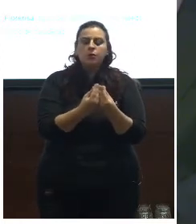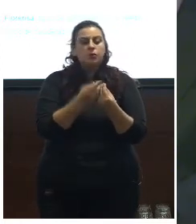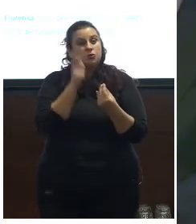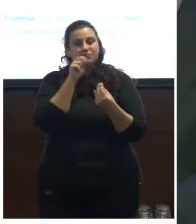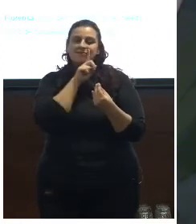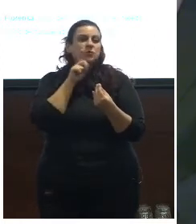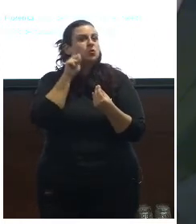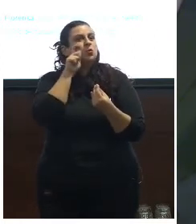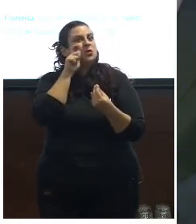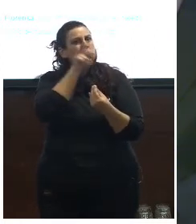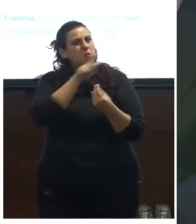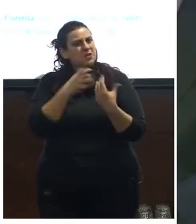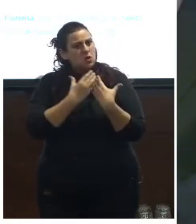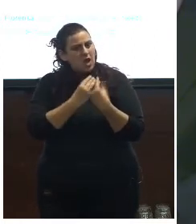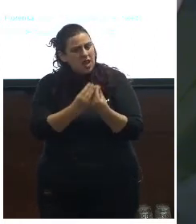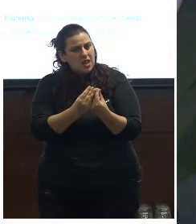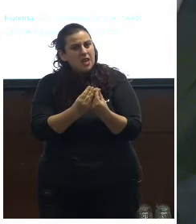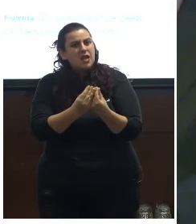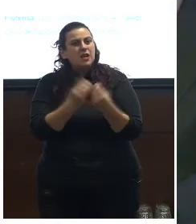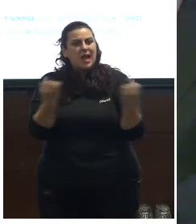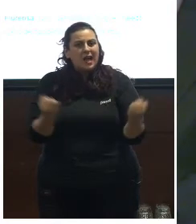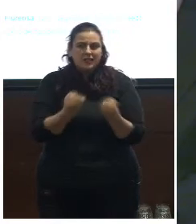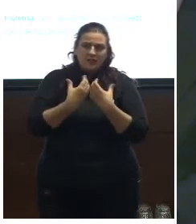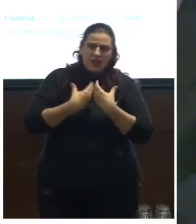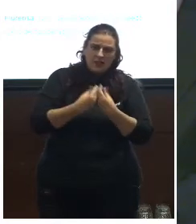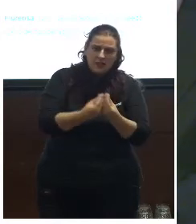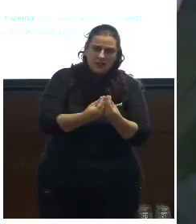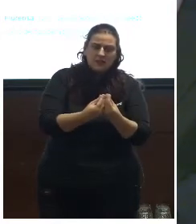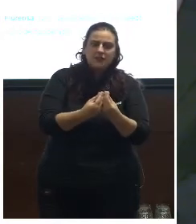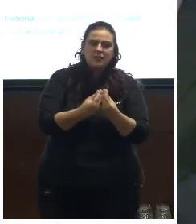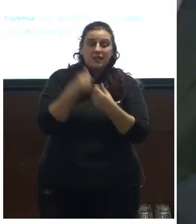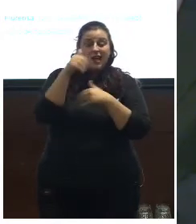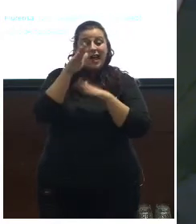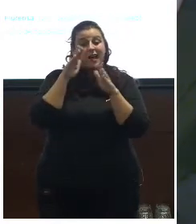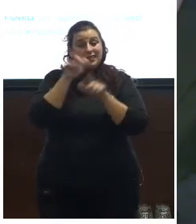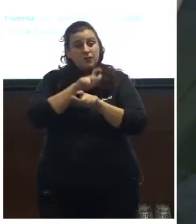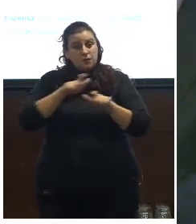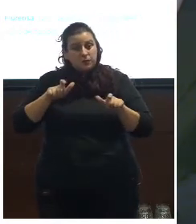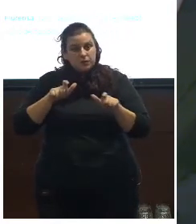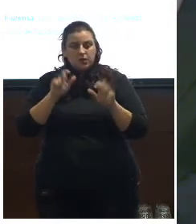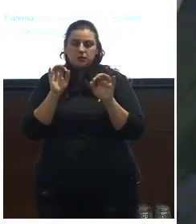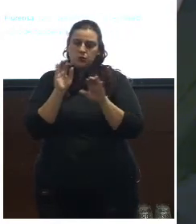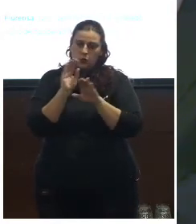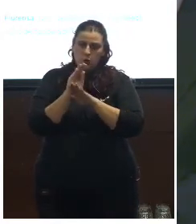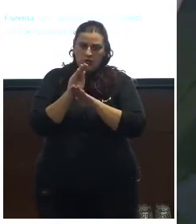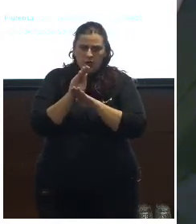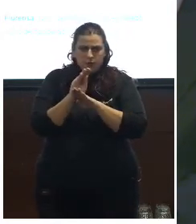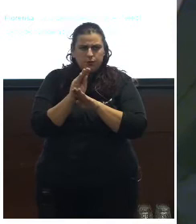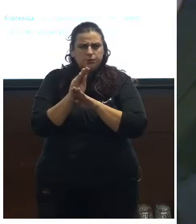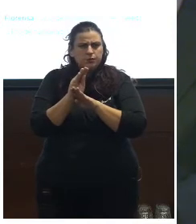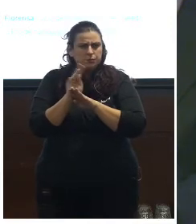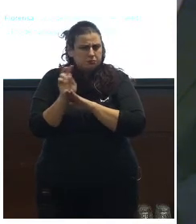que llamamos, mediante acompañamiento a hacer actividades. Atención personal mediante todo tipo de cuidados